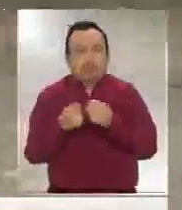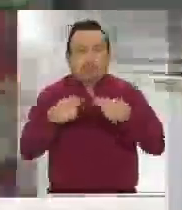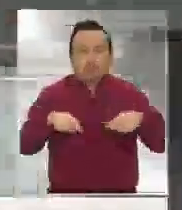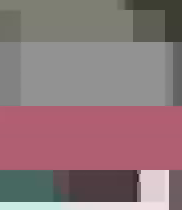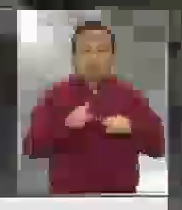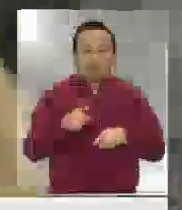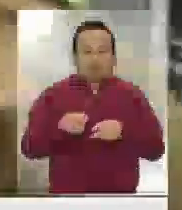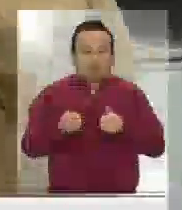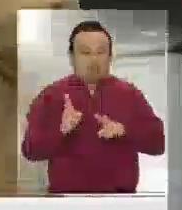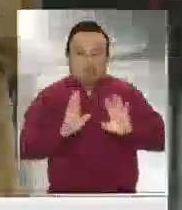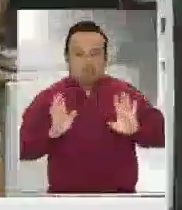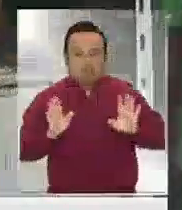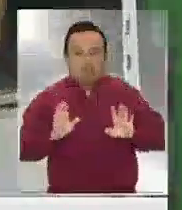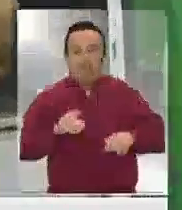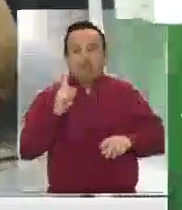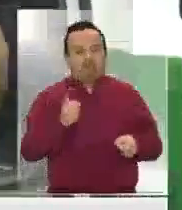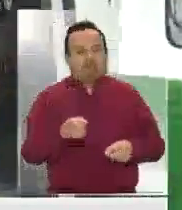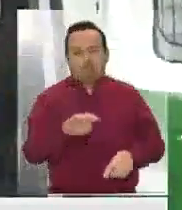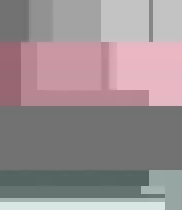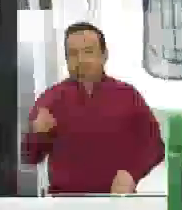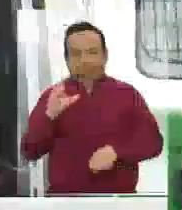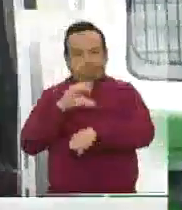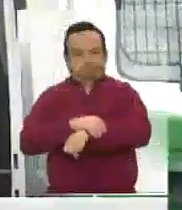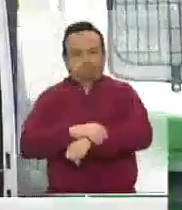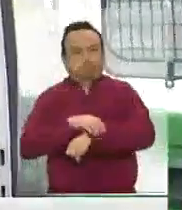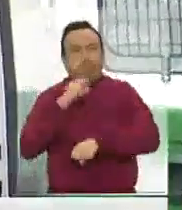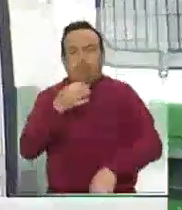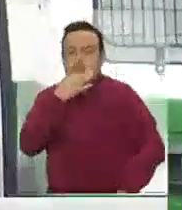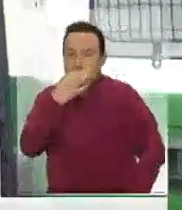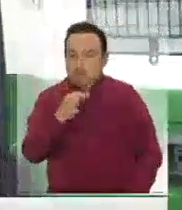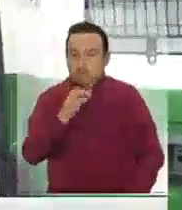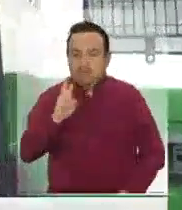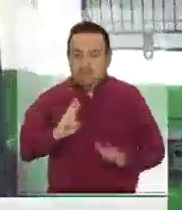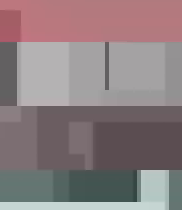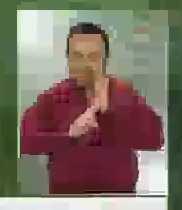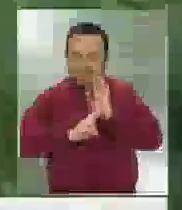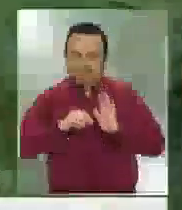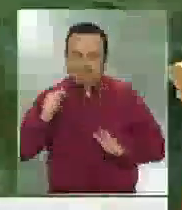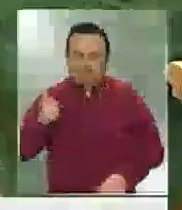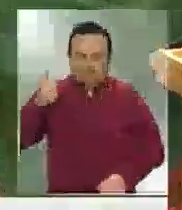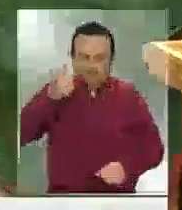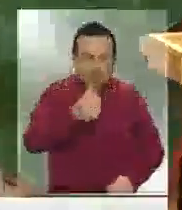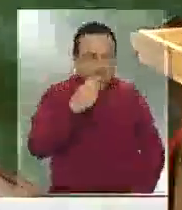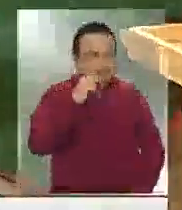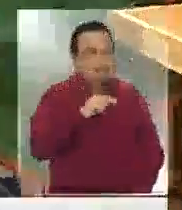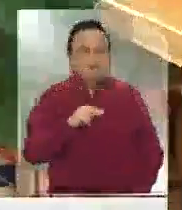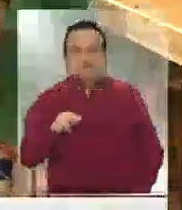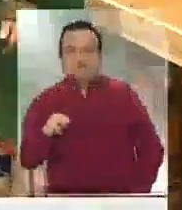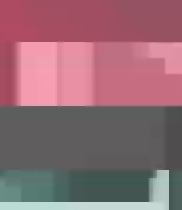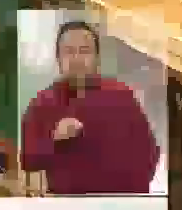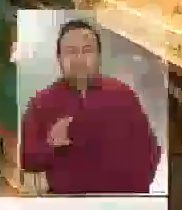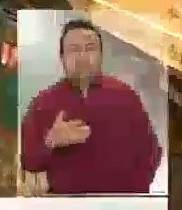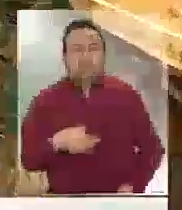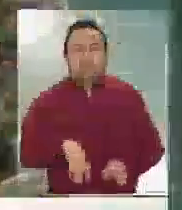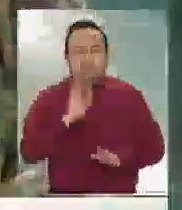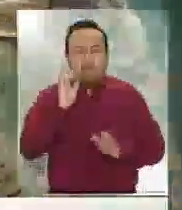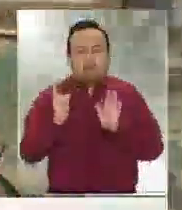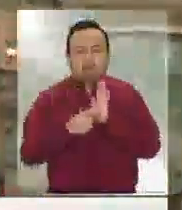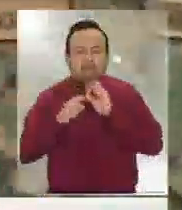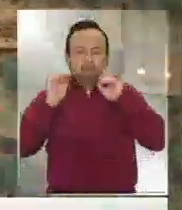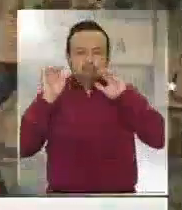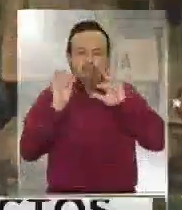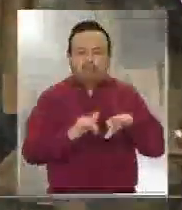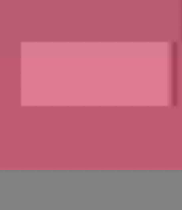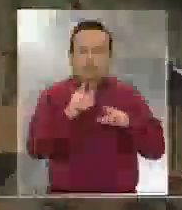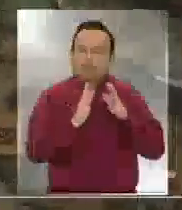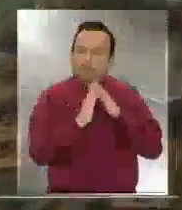portaban autorizaciones fueron detenidos. La delegada presidencial en la zona inspeccionó los lugares más concurridos. A quedarse